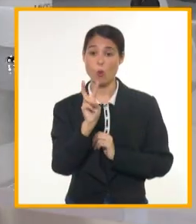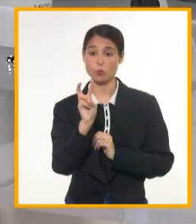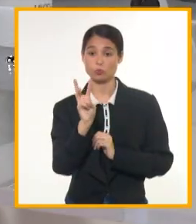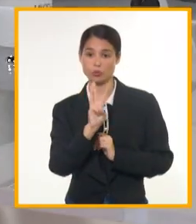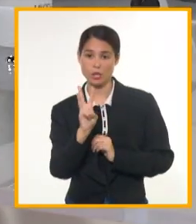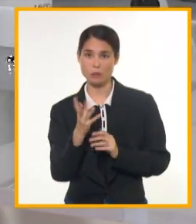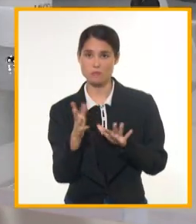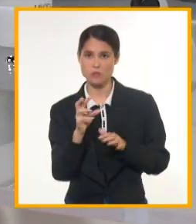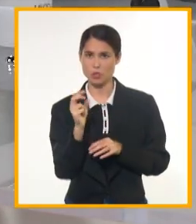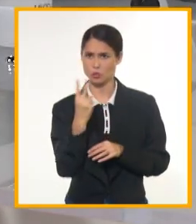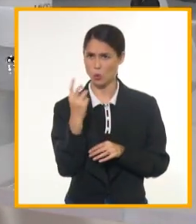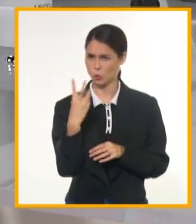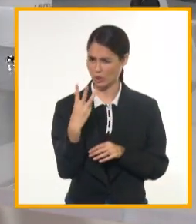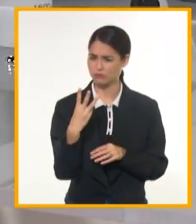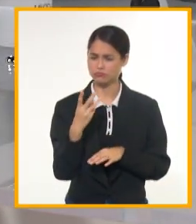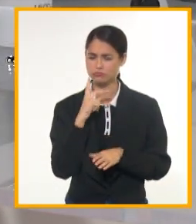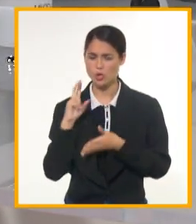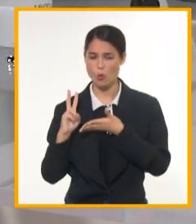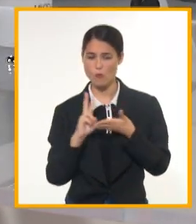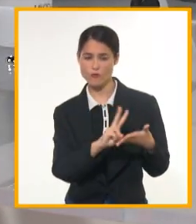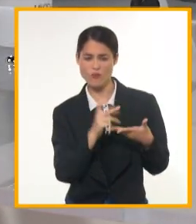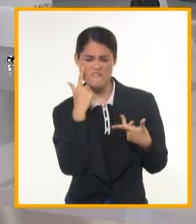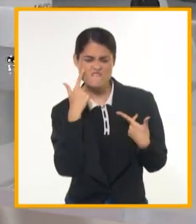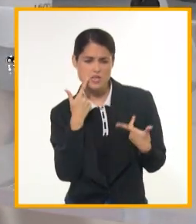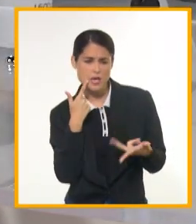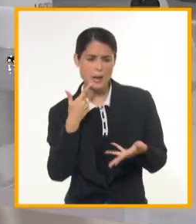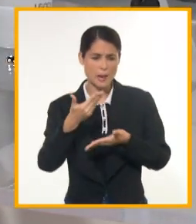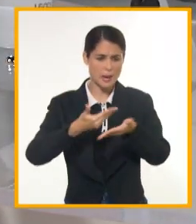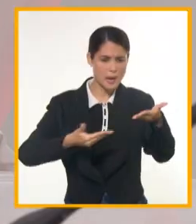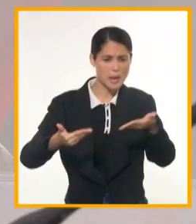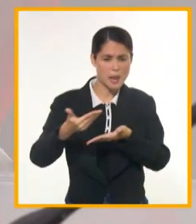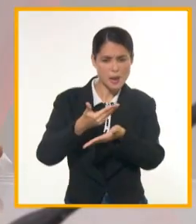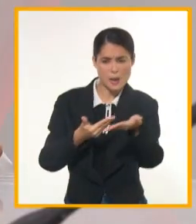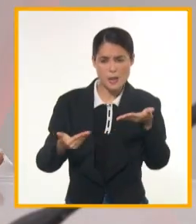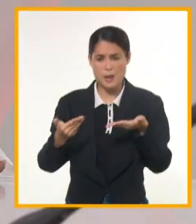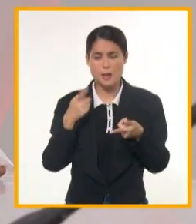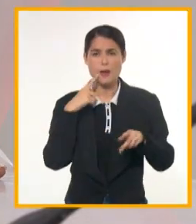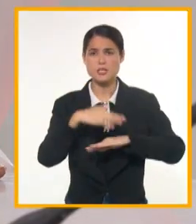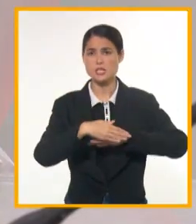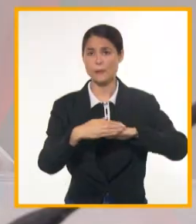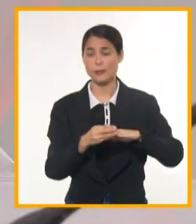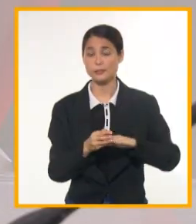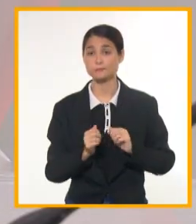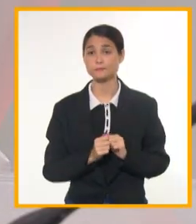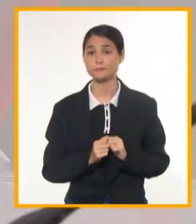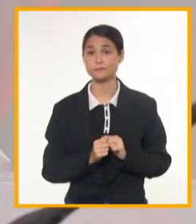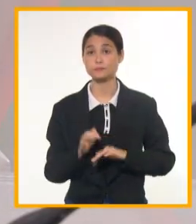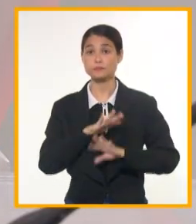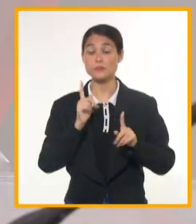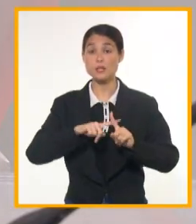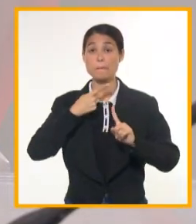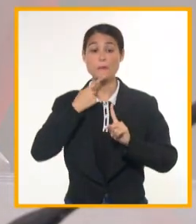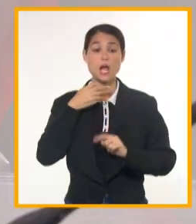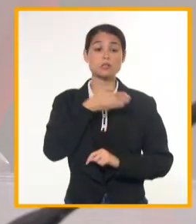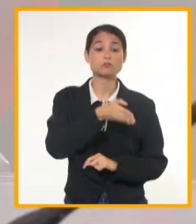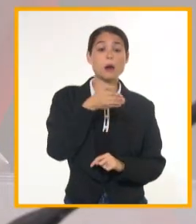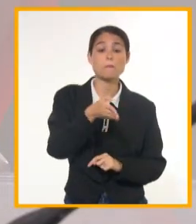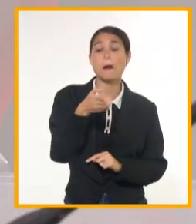con varios dignatarios durante la estancia en Jamaica, un recorrido que se anunció